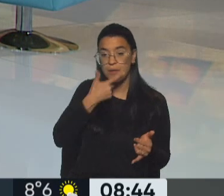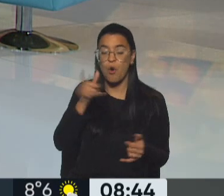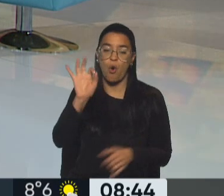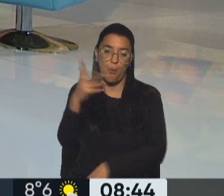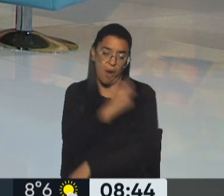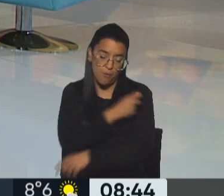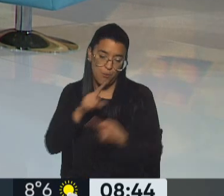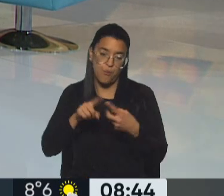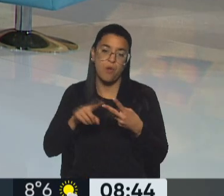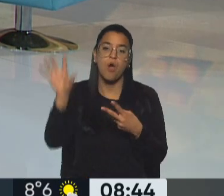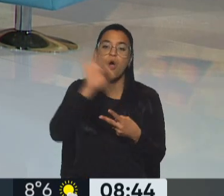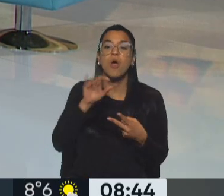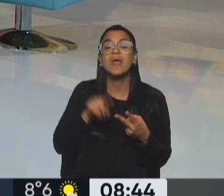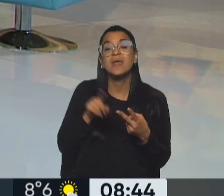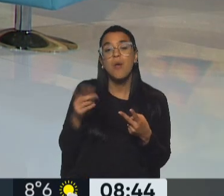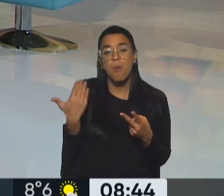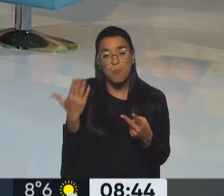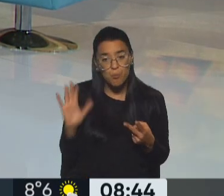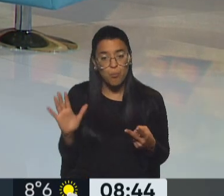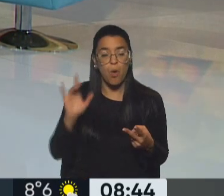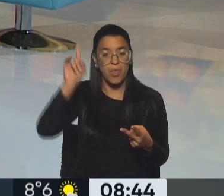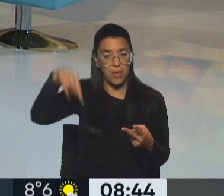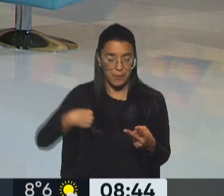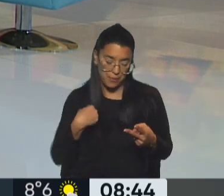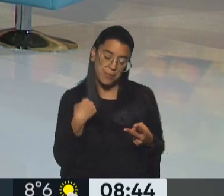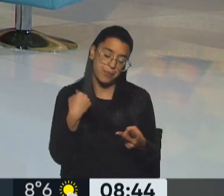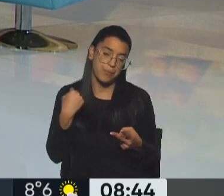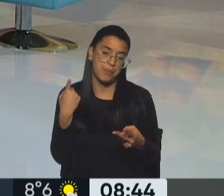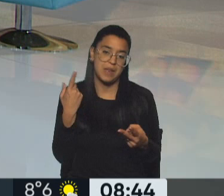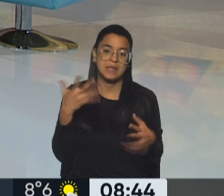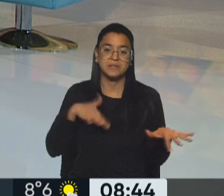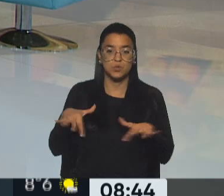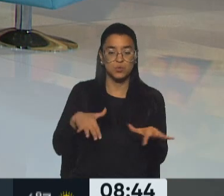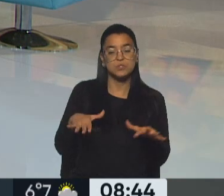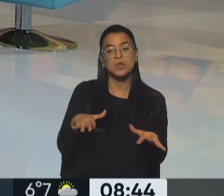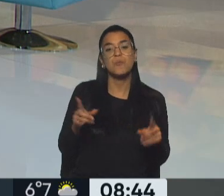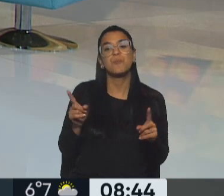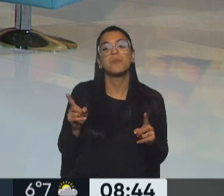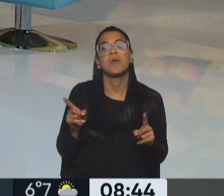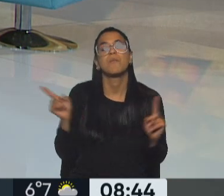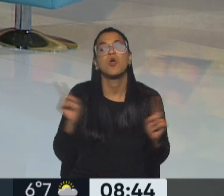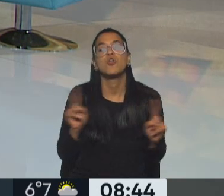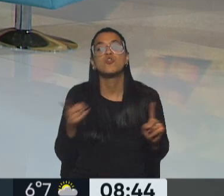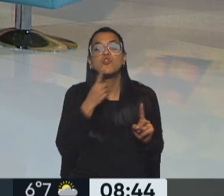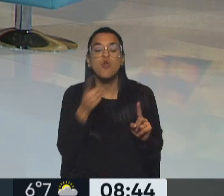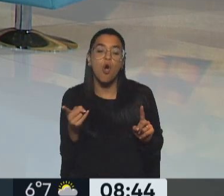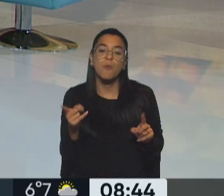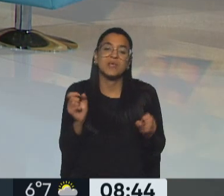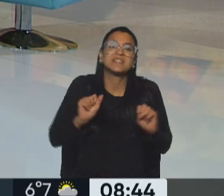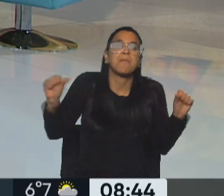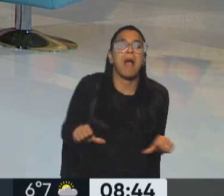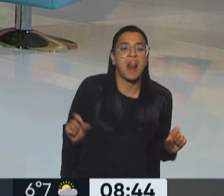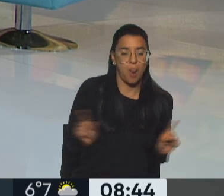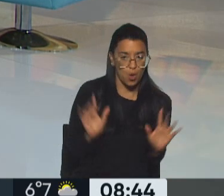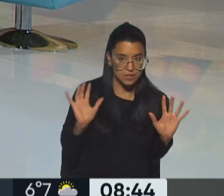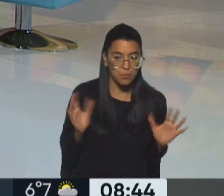vacunas, cualquier inmunobiológico puede tener eventos adversos. No necesariamente porque sea el uso debido o indebido.